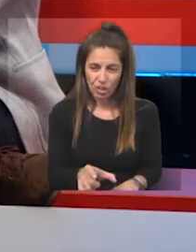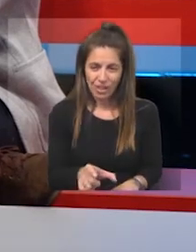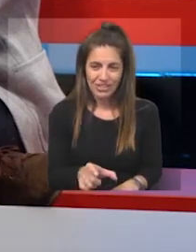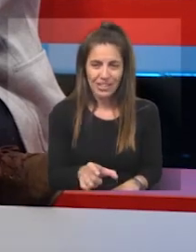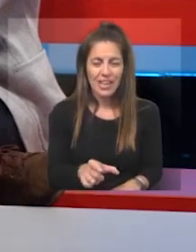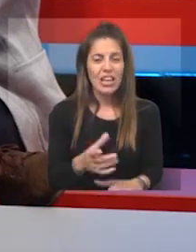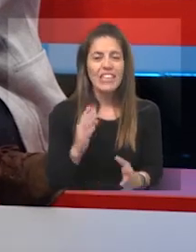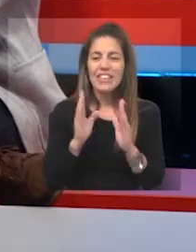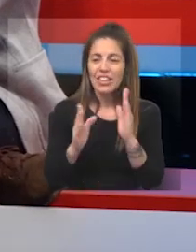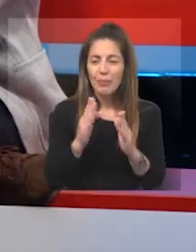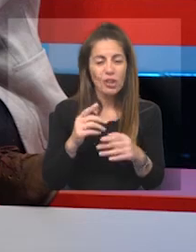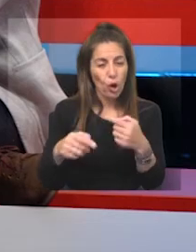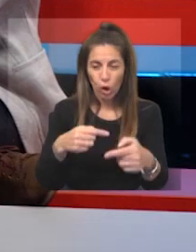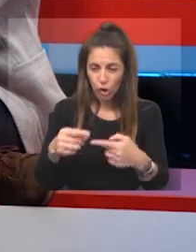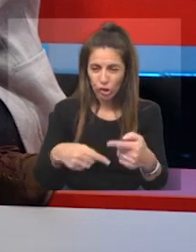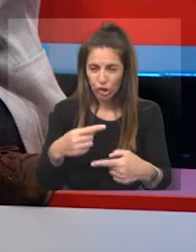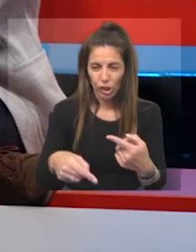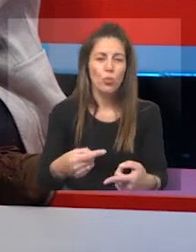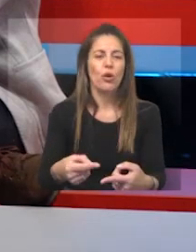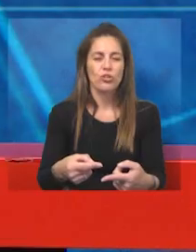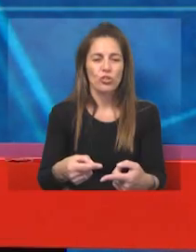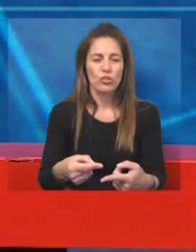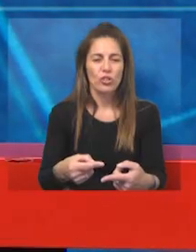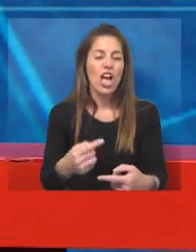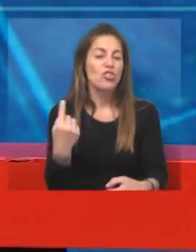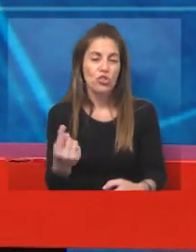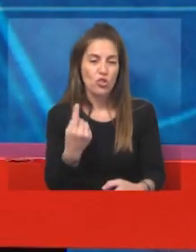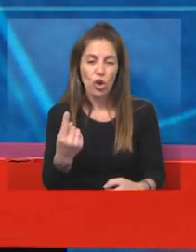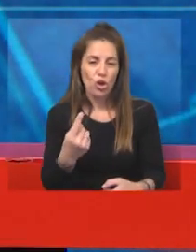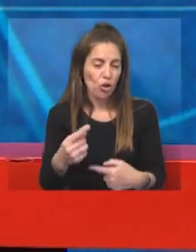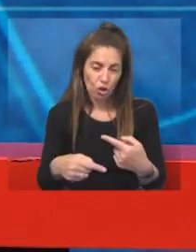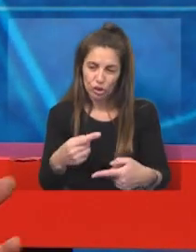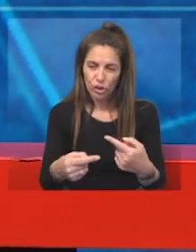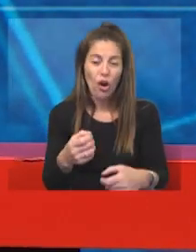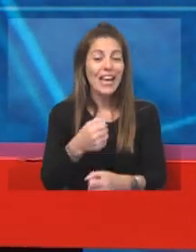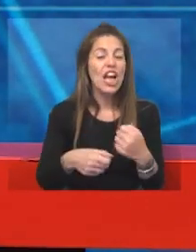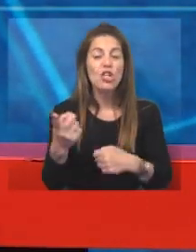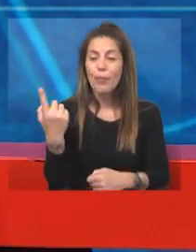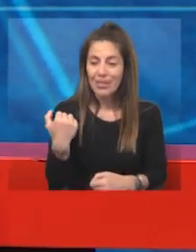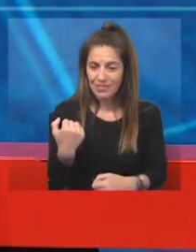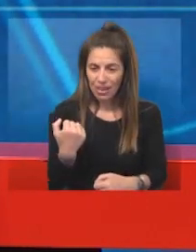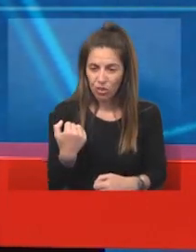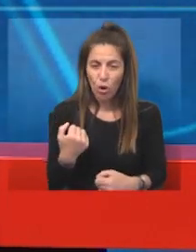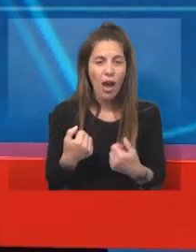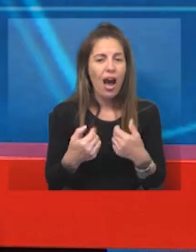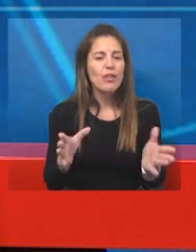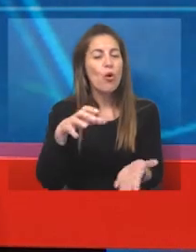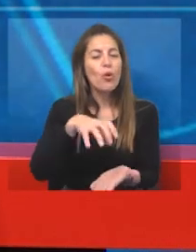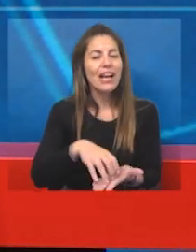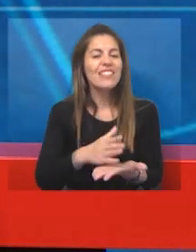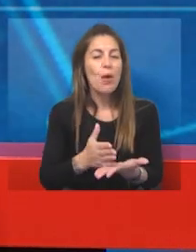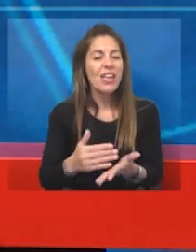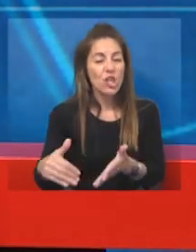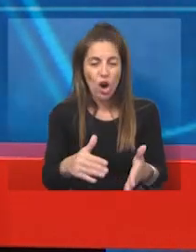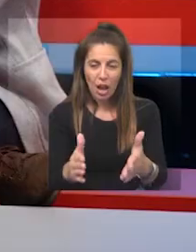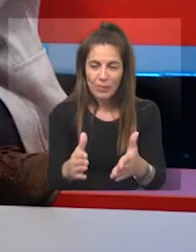llevan tratamientos crónicos en en en aislamiento constante el año pasado nos tocó abrir una casa de medio camino